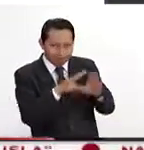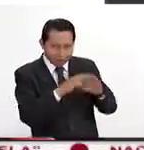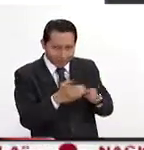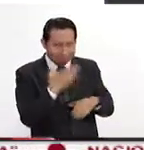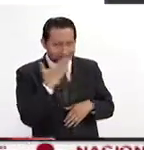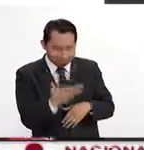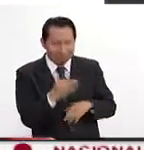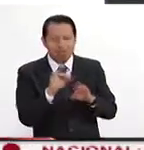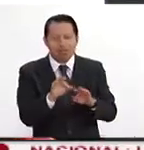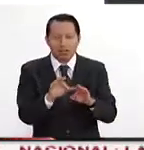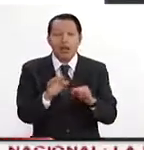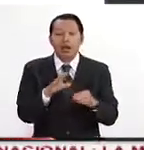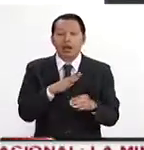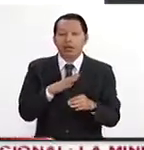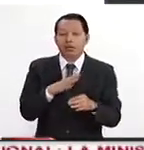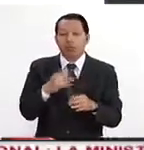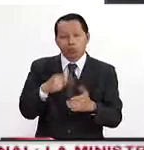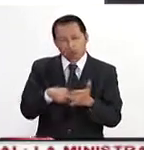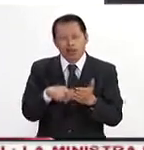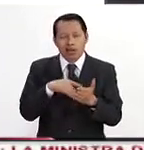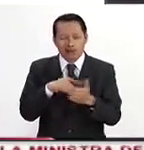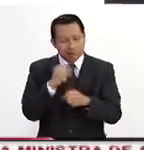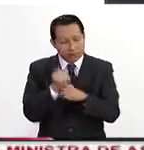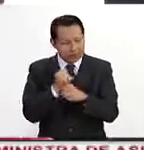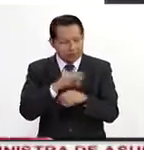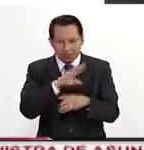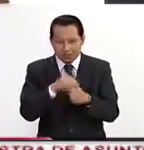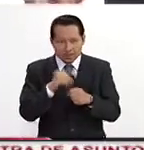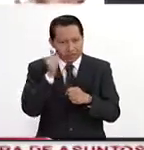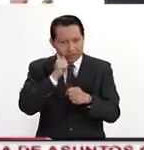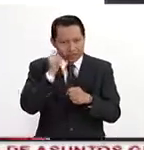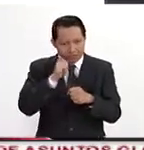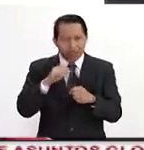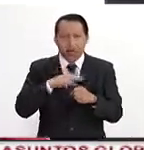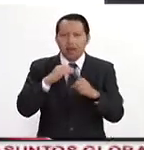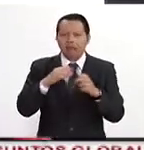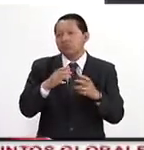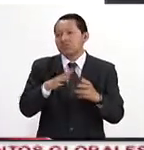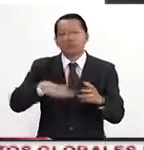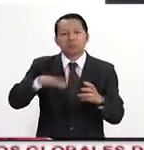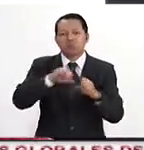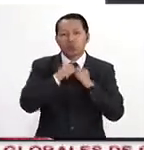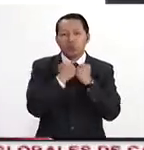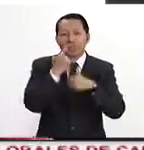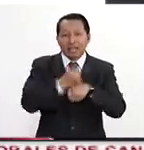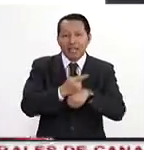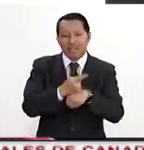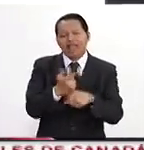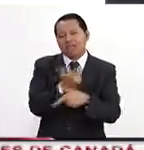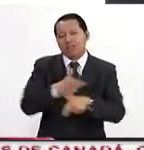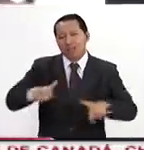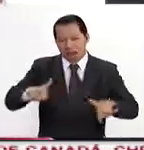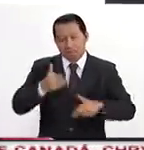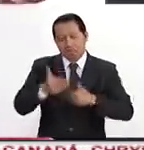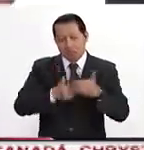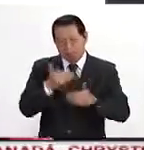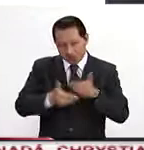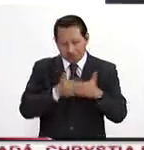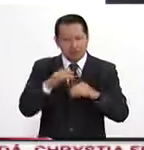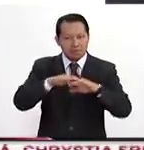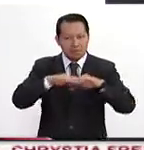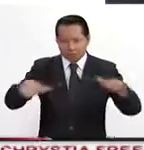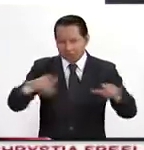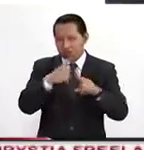estudio que yo creo que se requiere en toda la sociedad liberal diversa es la de reconocer